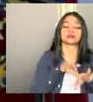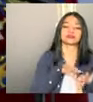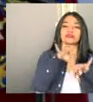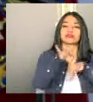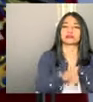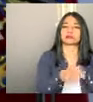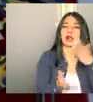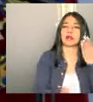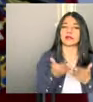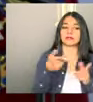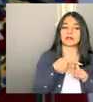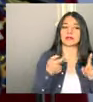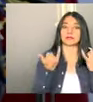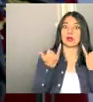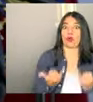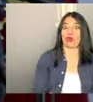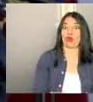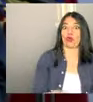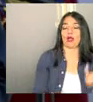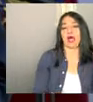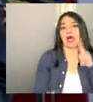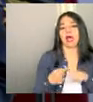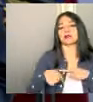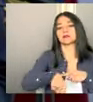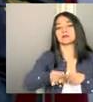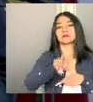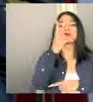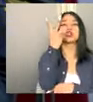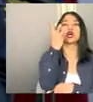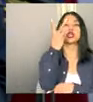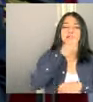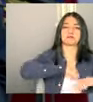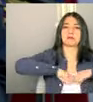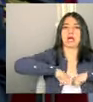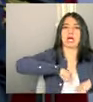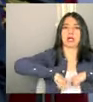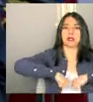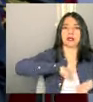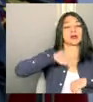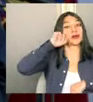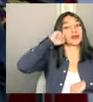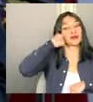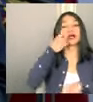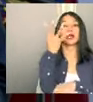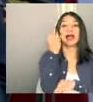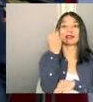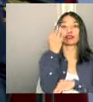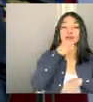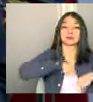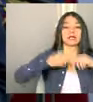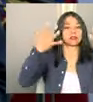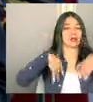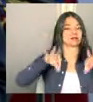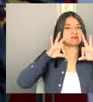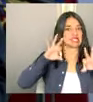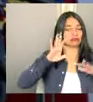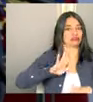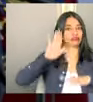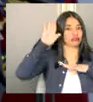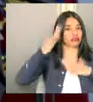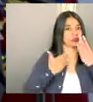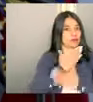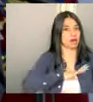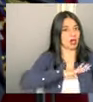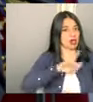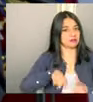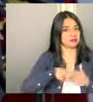tomar desde el día de hoy hasta aproximadamente el 12 de mayo. Recuerden ustedes que el 14 es la transición, por lo tanto también empezaremos a